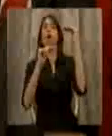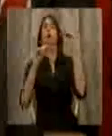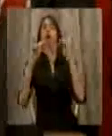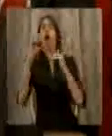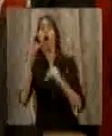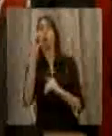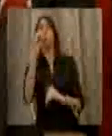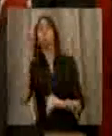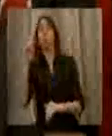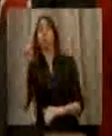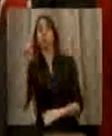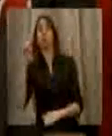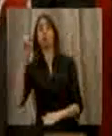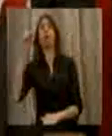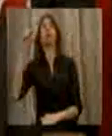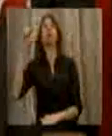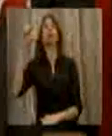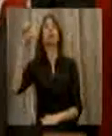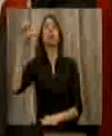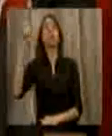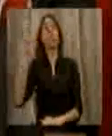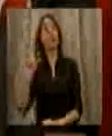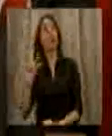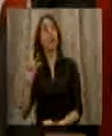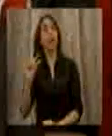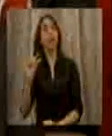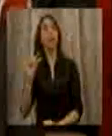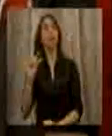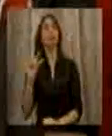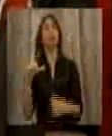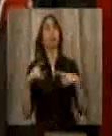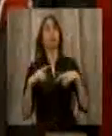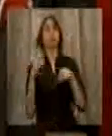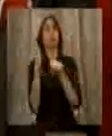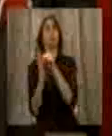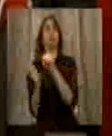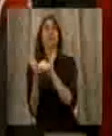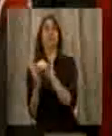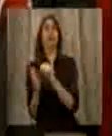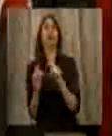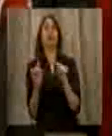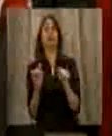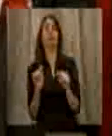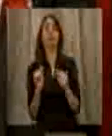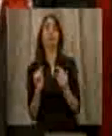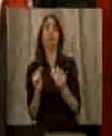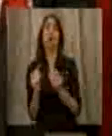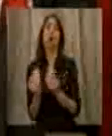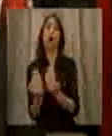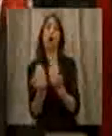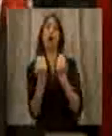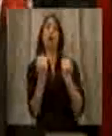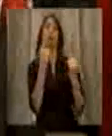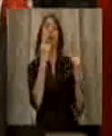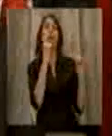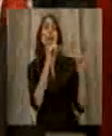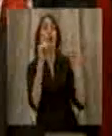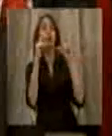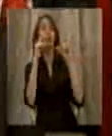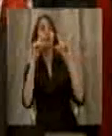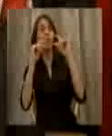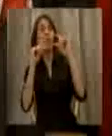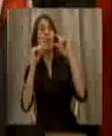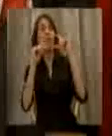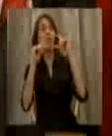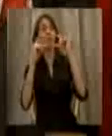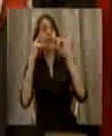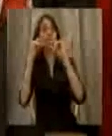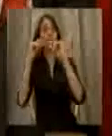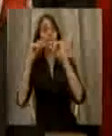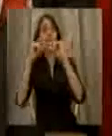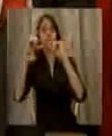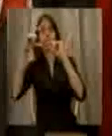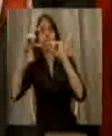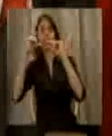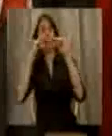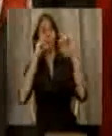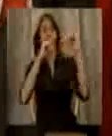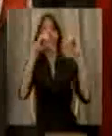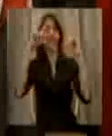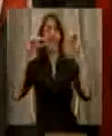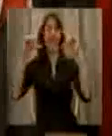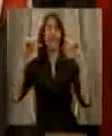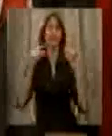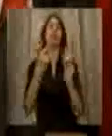tasa de desempleo sustancialmente menor, y por supuesto que eso lo favorece en el gráfico, porque si vieran el punto solamente